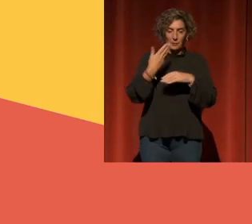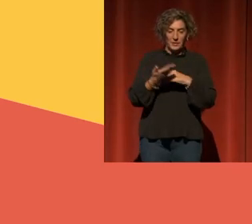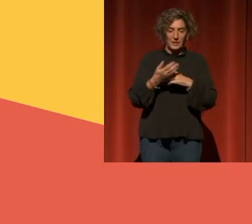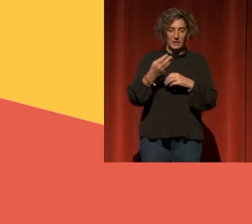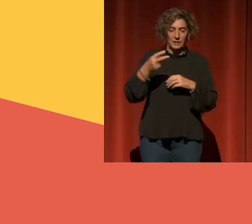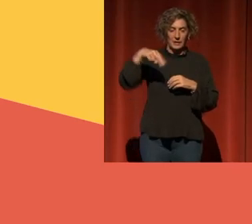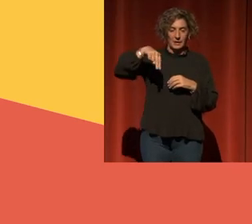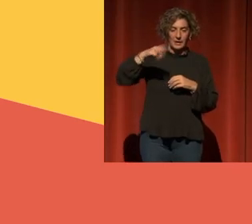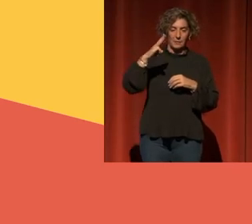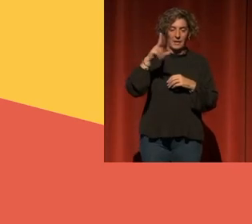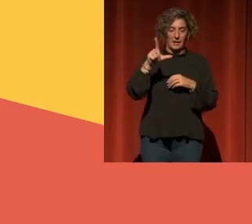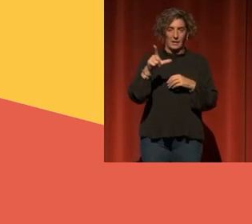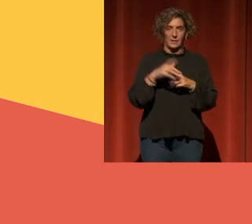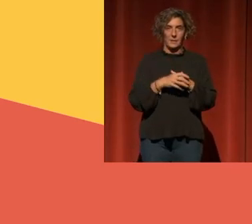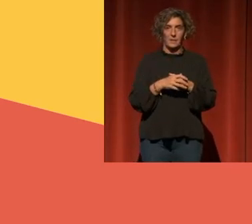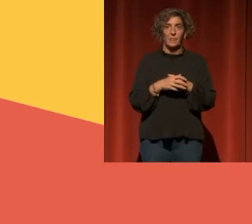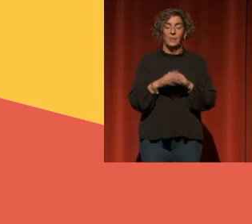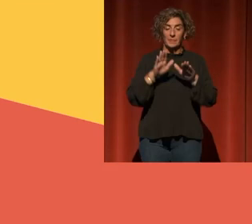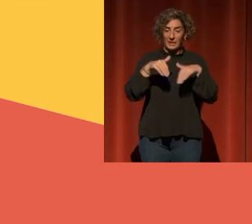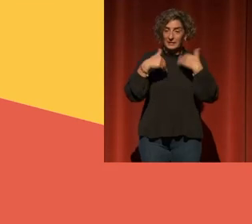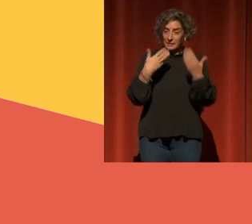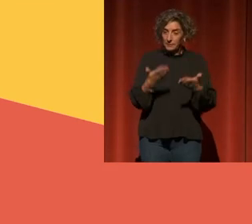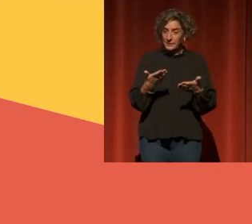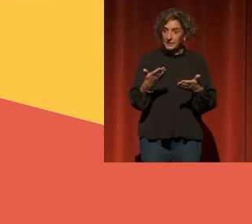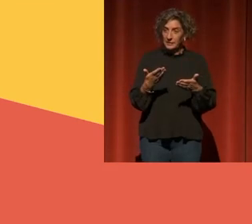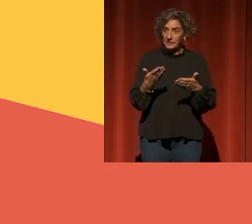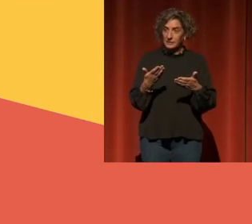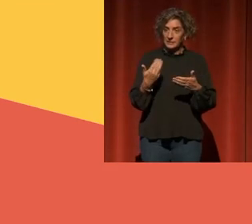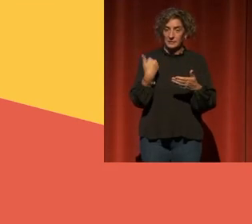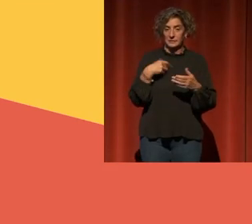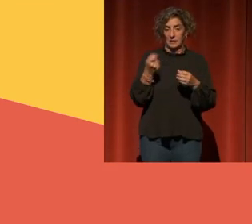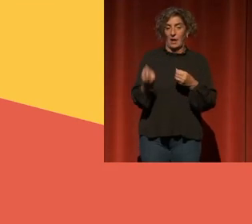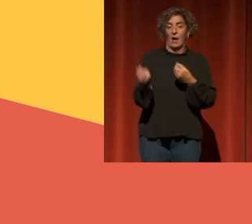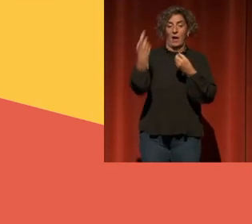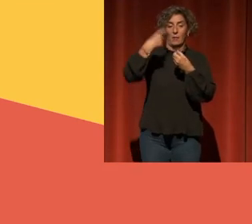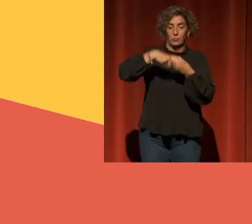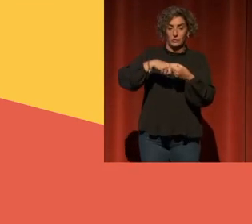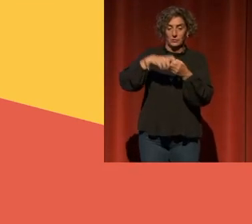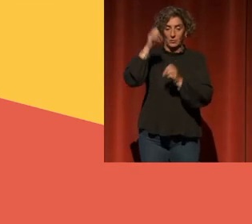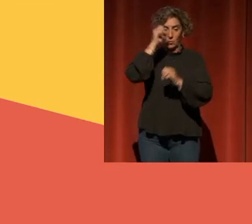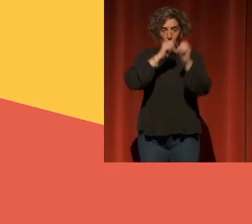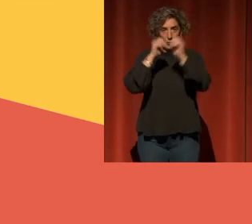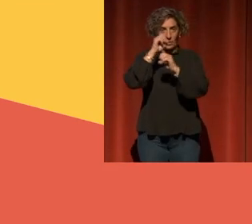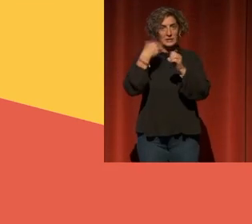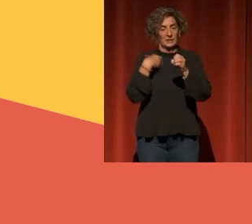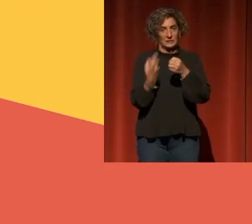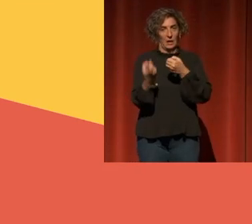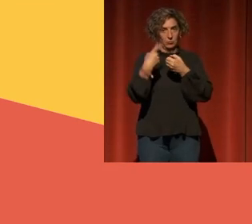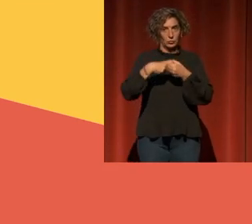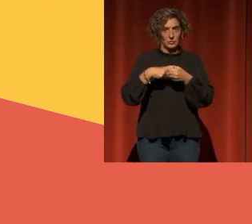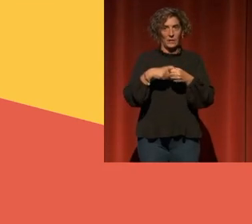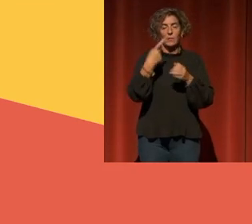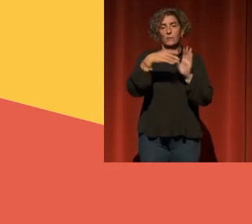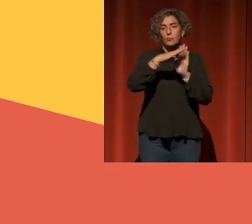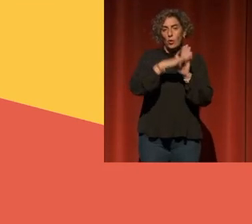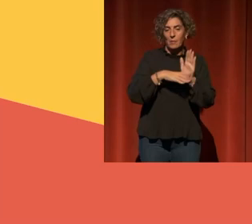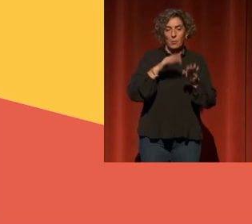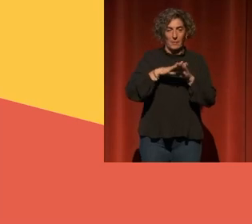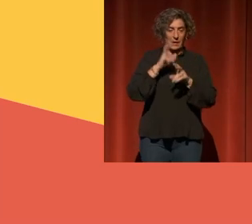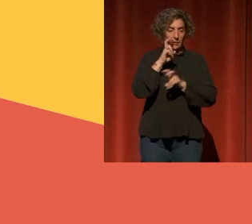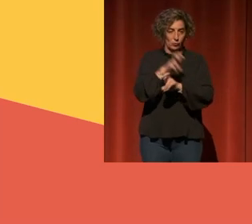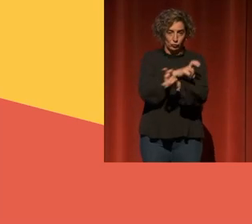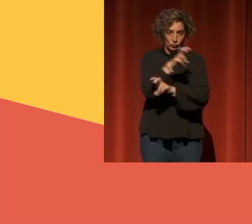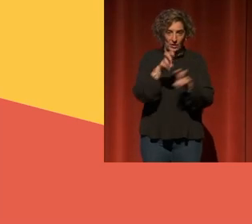Google Google Sí también se ha apuntado Ah precisamente con un programa llamado super buscador sub